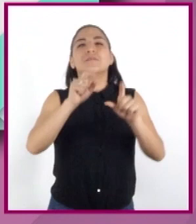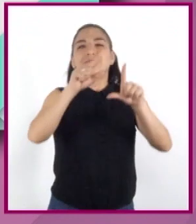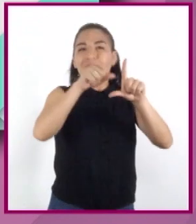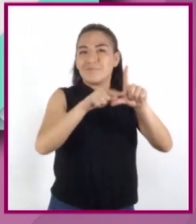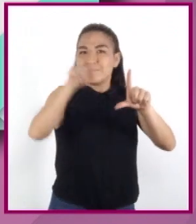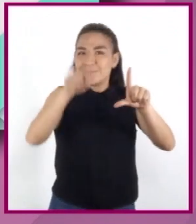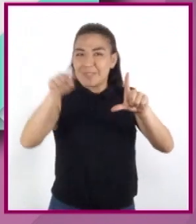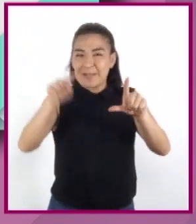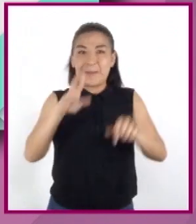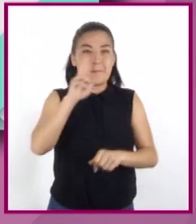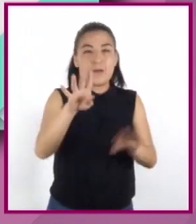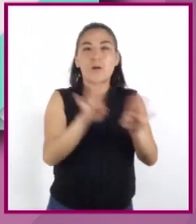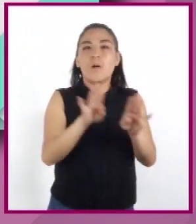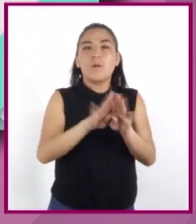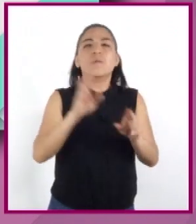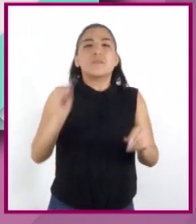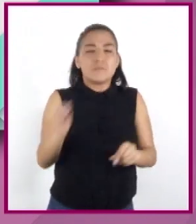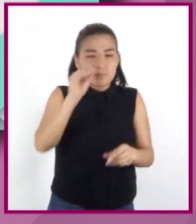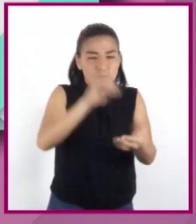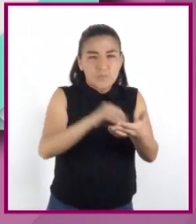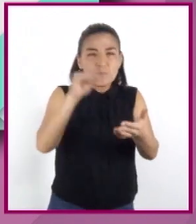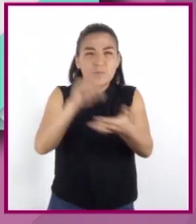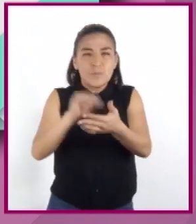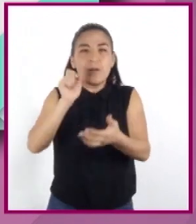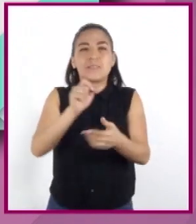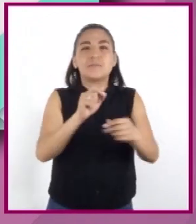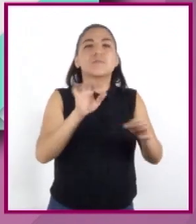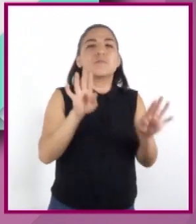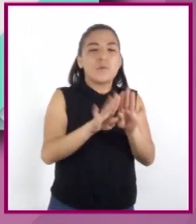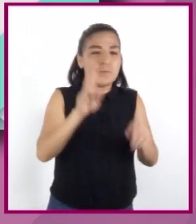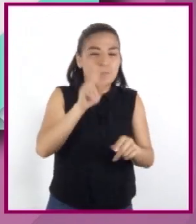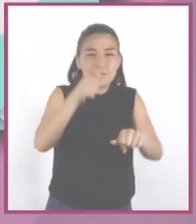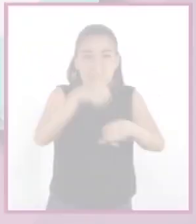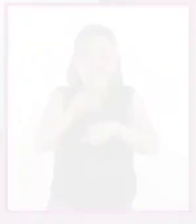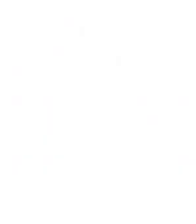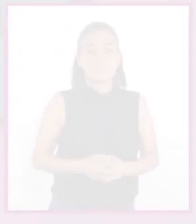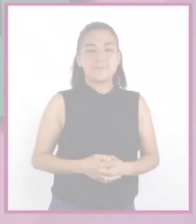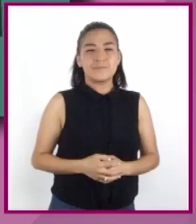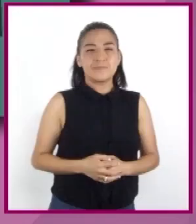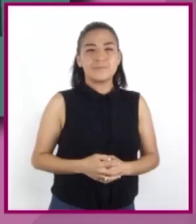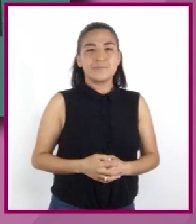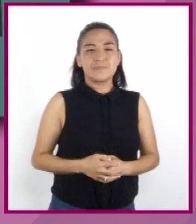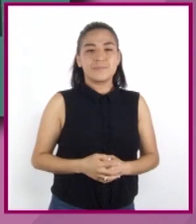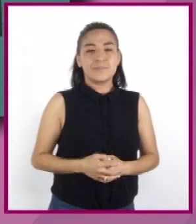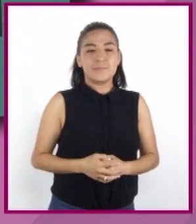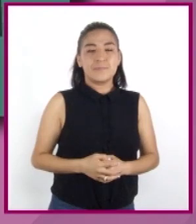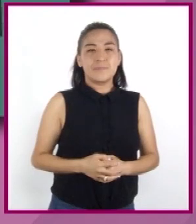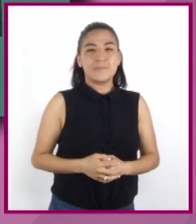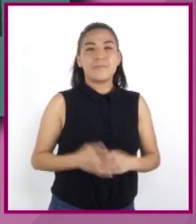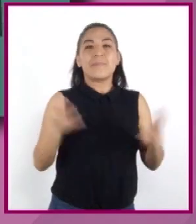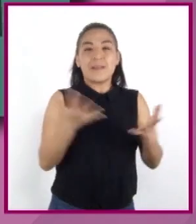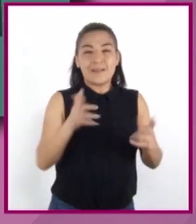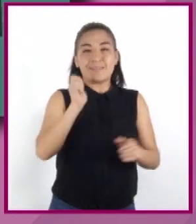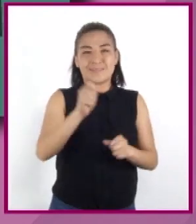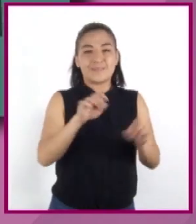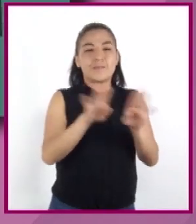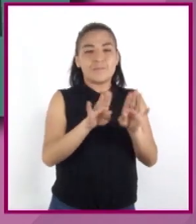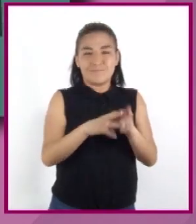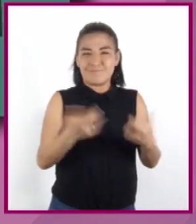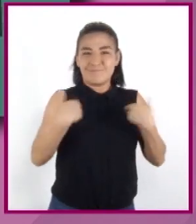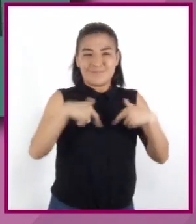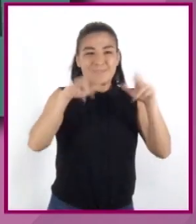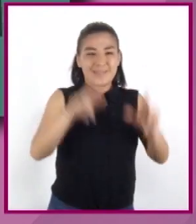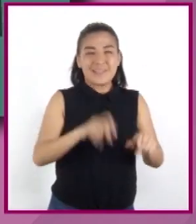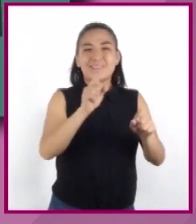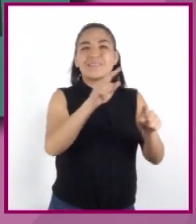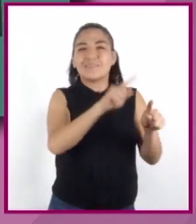Para eso iremos ubicando cada uno de los puntos de nuestra tabla en el plano cartesiano. Realicemos la gráfica que representa la